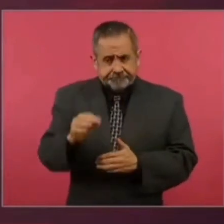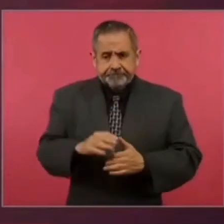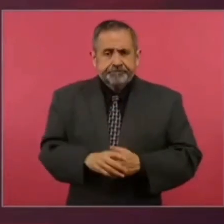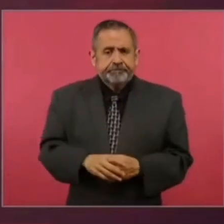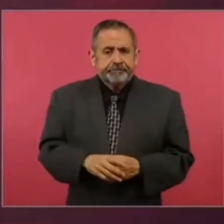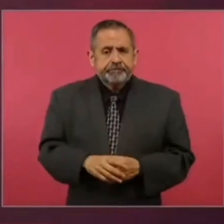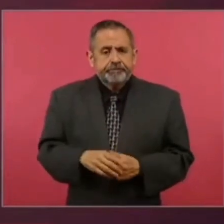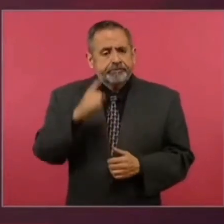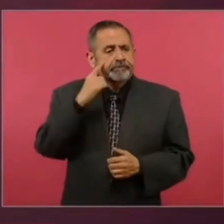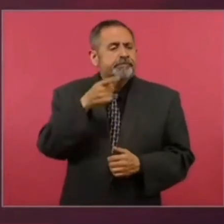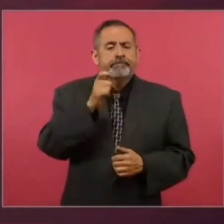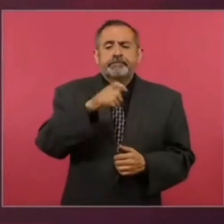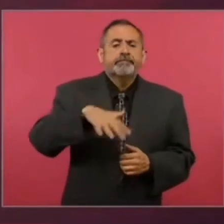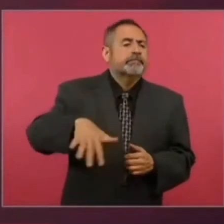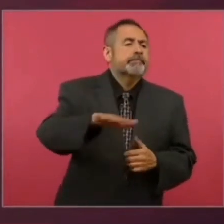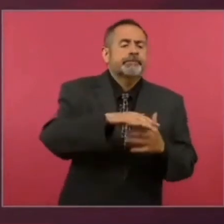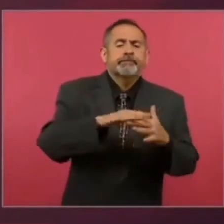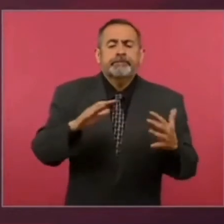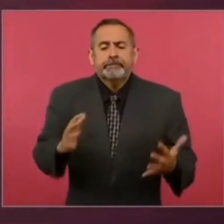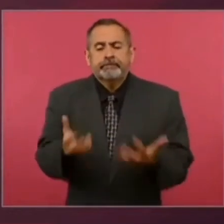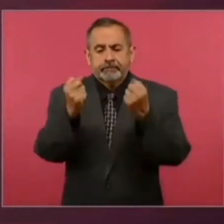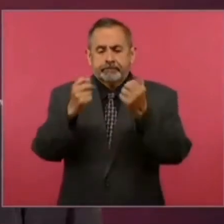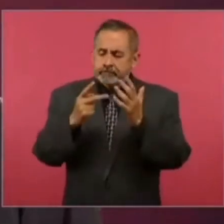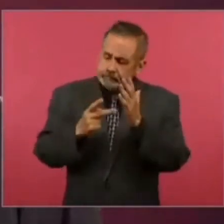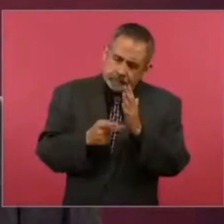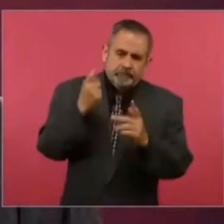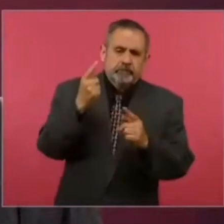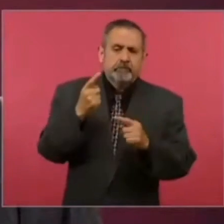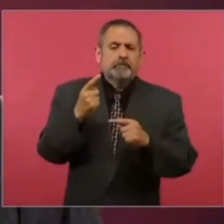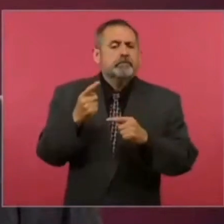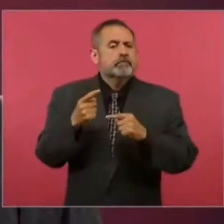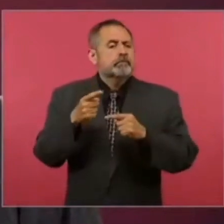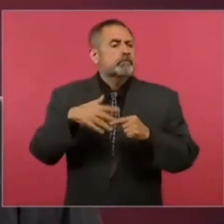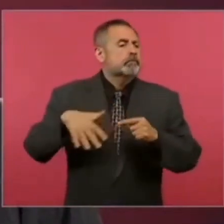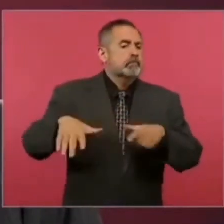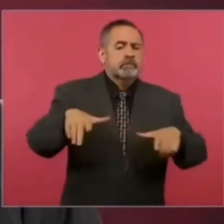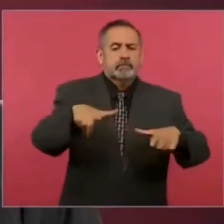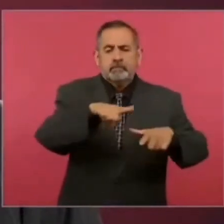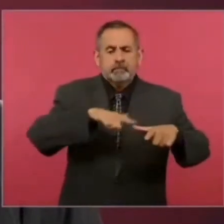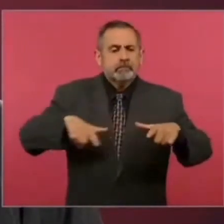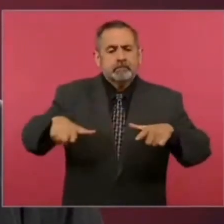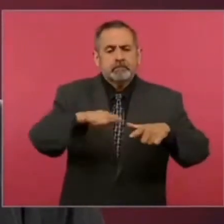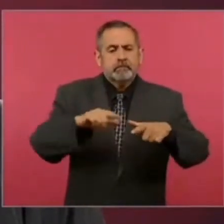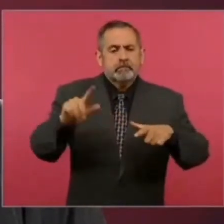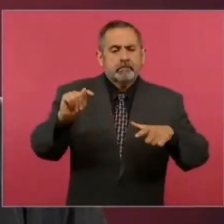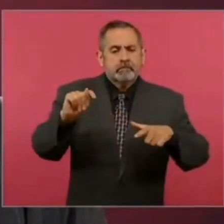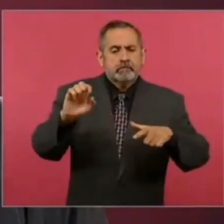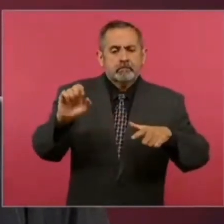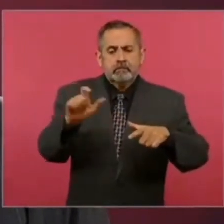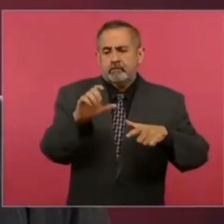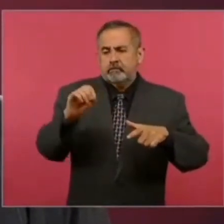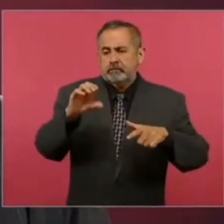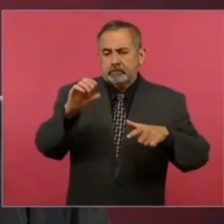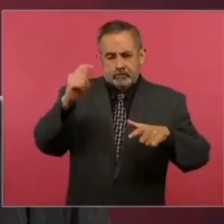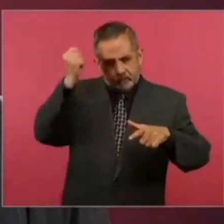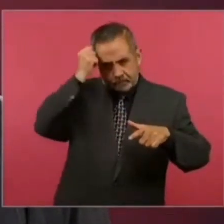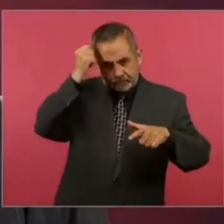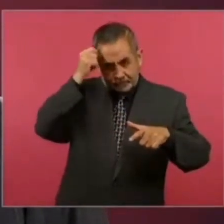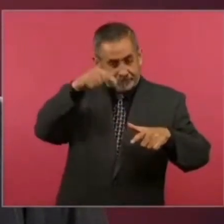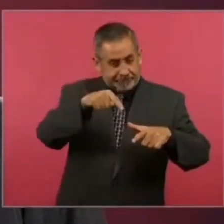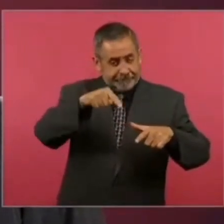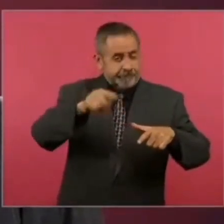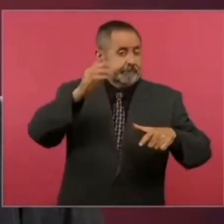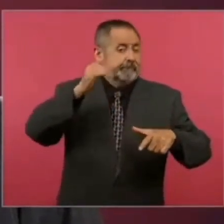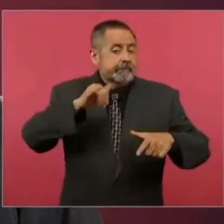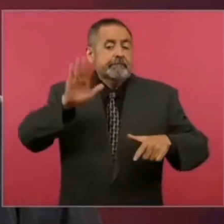Es el rescate de nuevo del lago de Texcoco, ahí donde querían